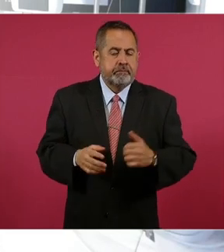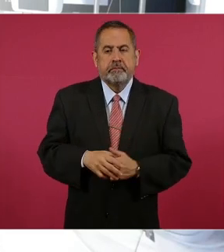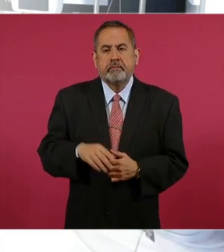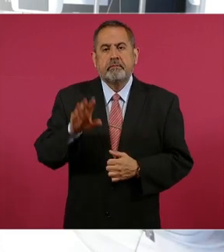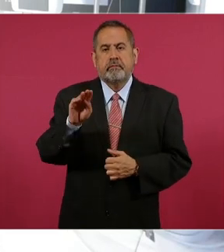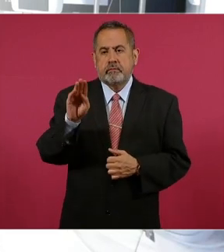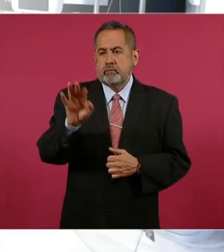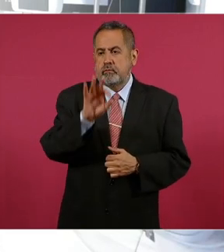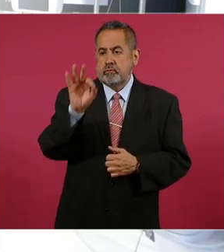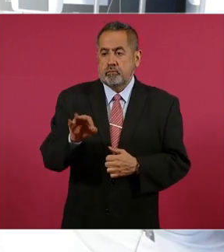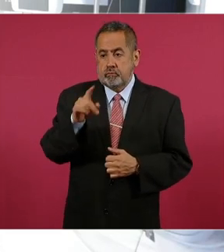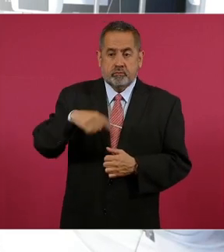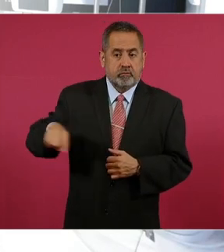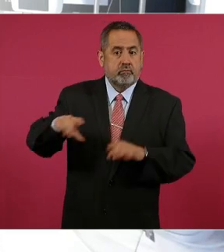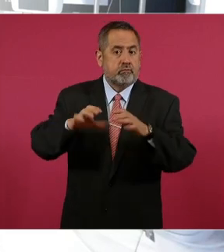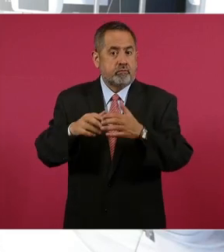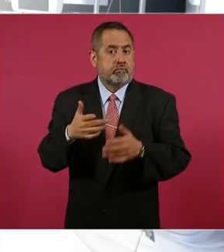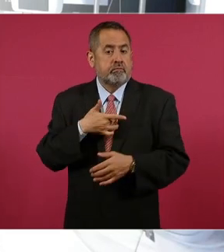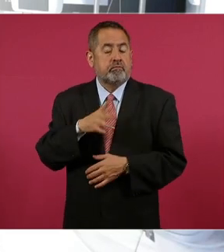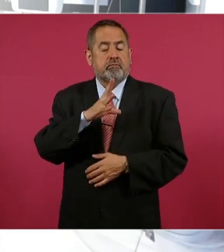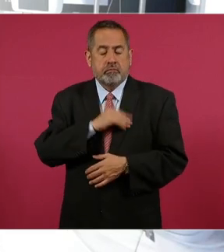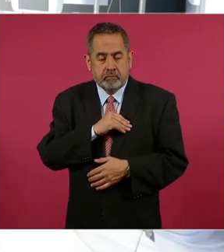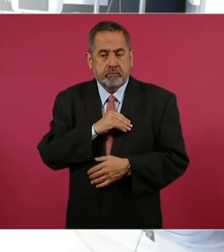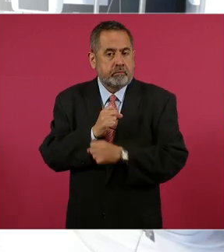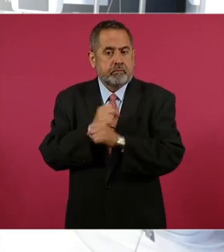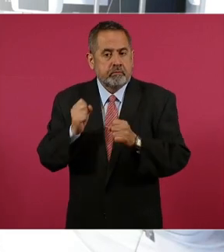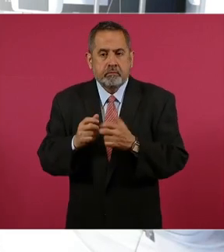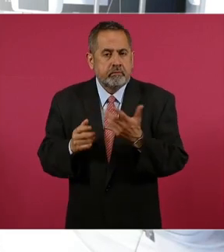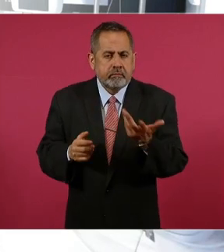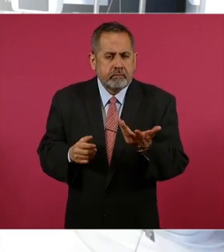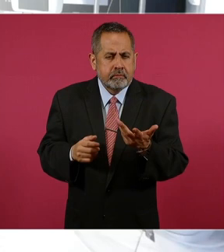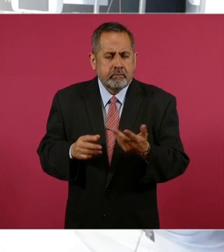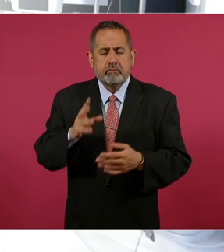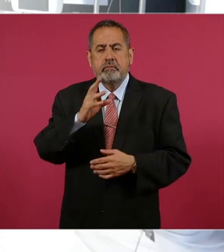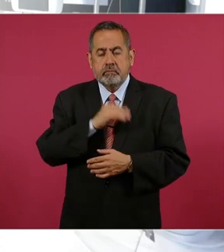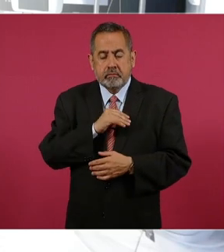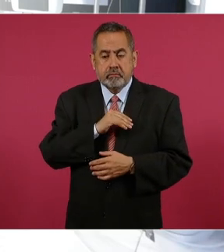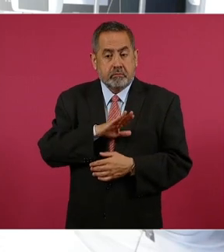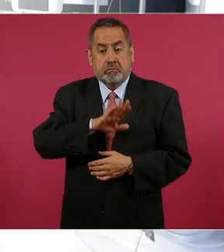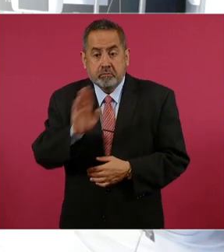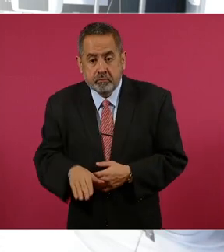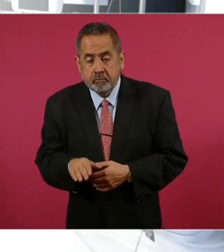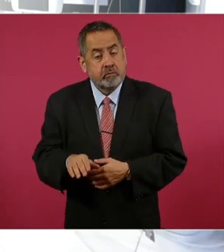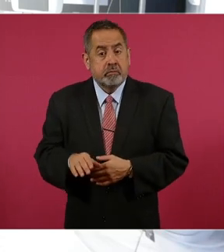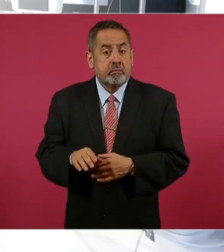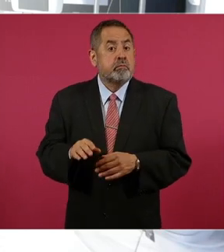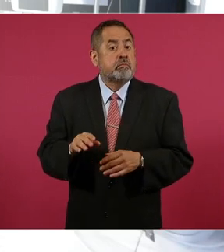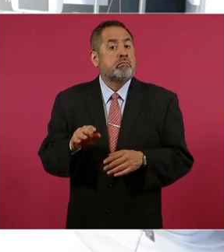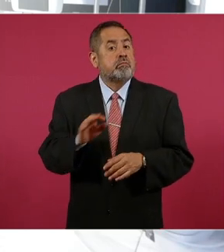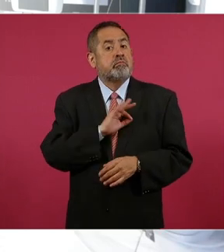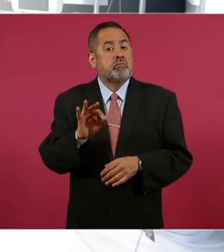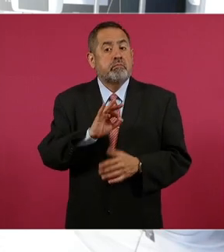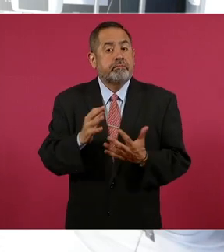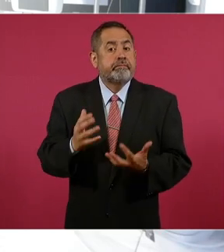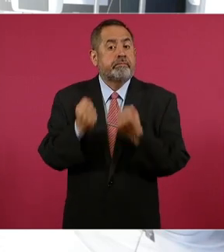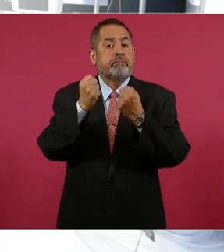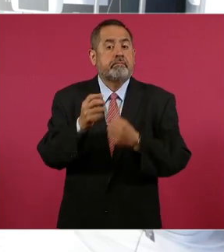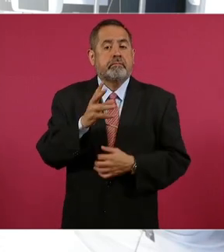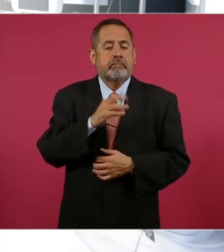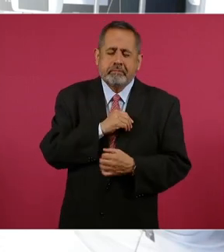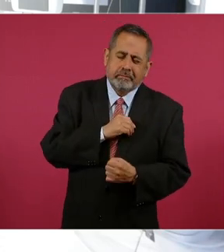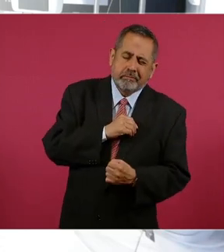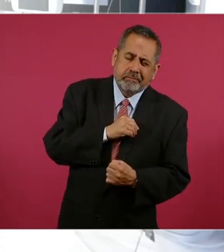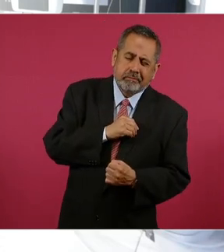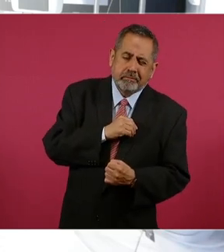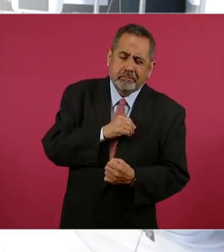90 por ciento de los infartos no necesariamente es letal. El infarto puede salvarse siempre y